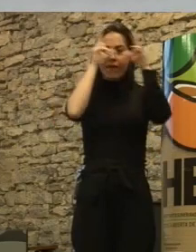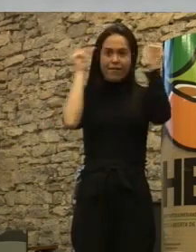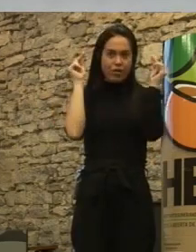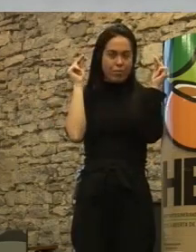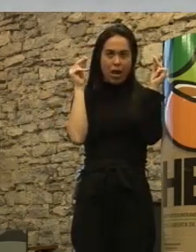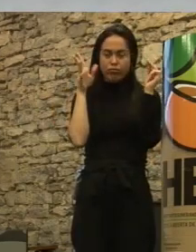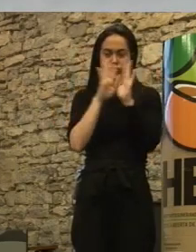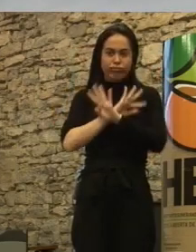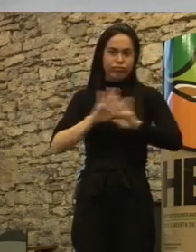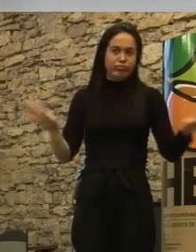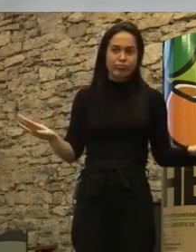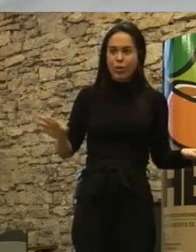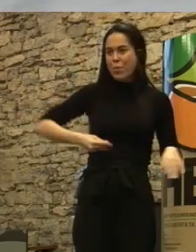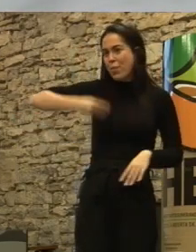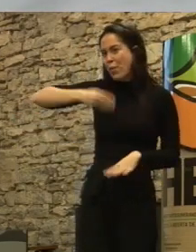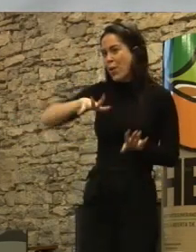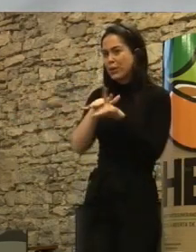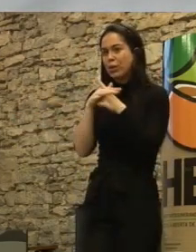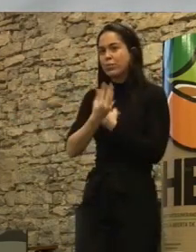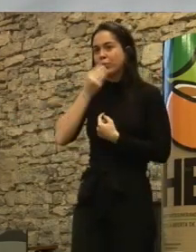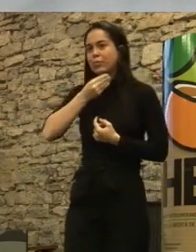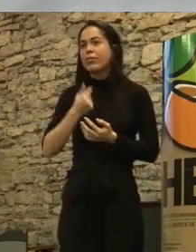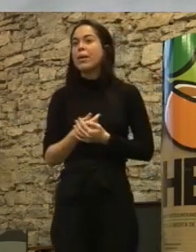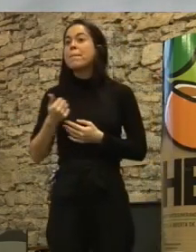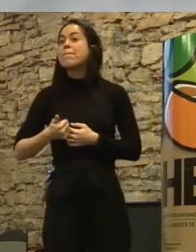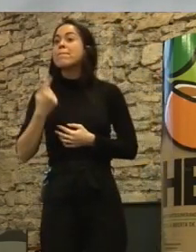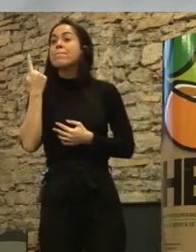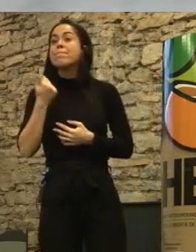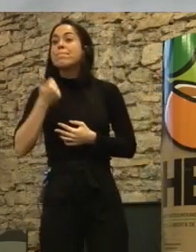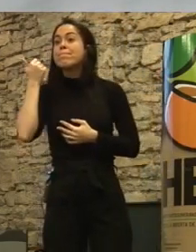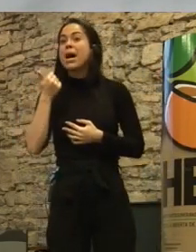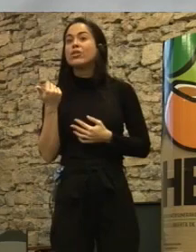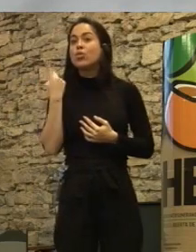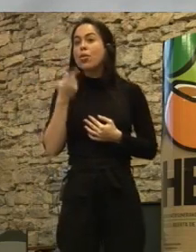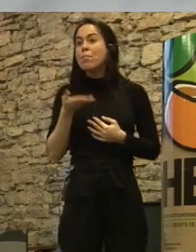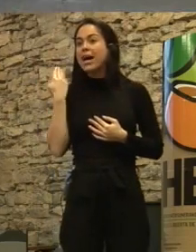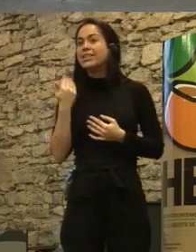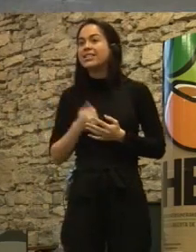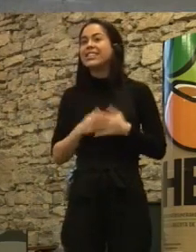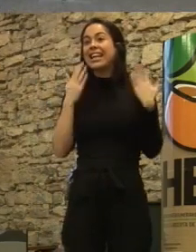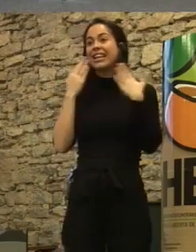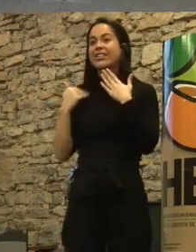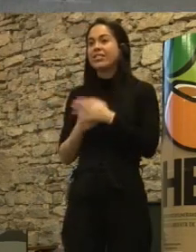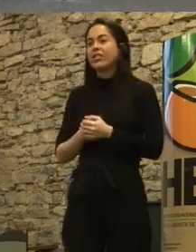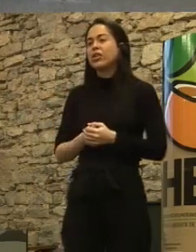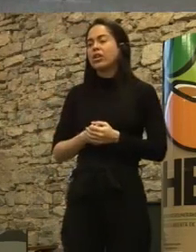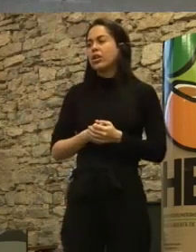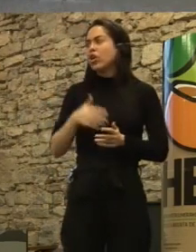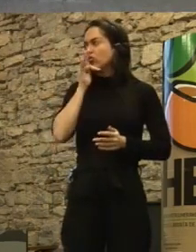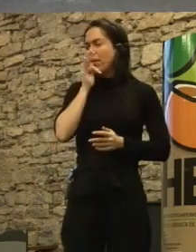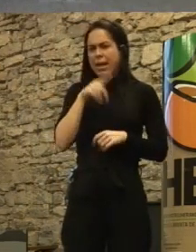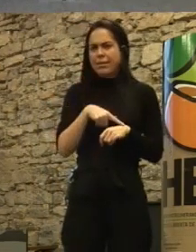un caso wonderful. ¿Qué? No más, lo que queráis. Yo por gracias. Mí sí, no sé cuánto sí, tiempo. Sí, todavía tenemos un poquito más,